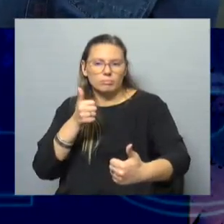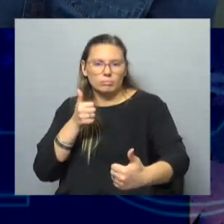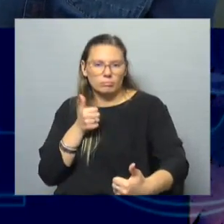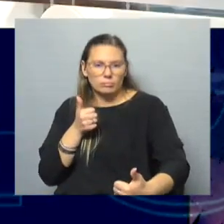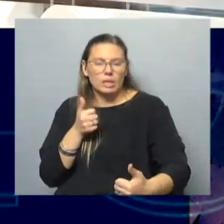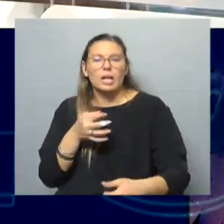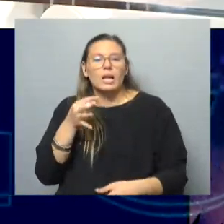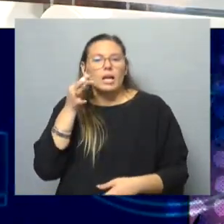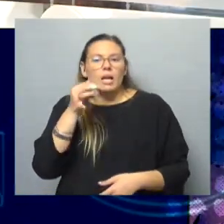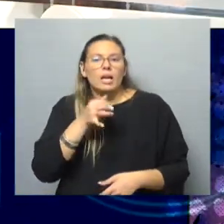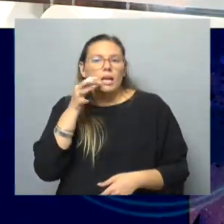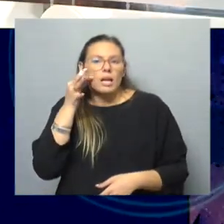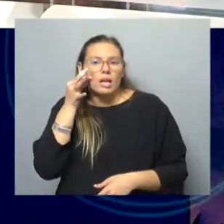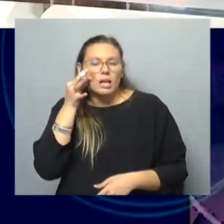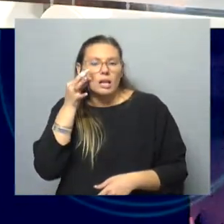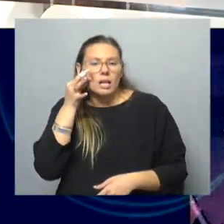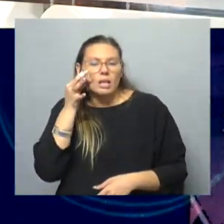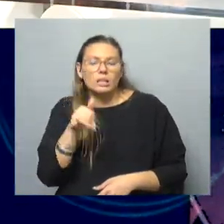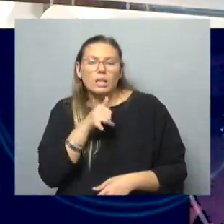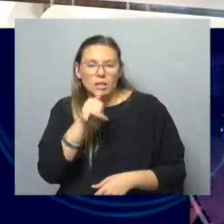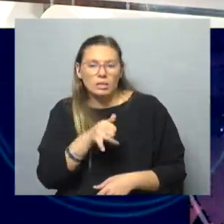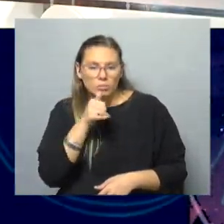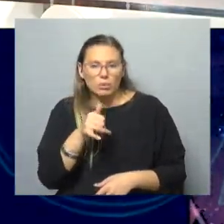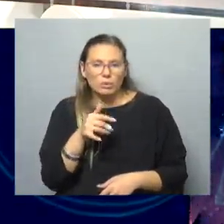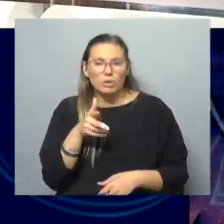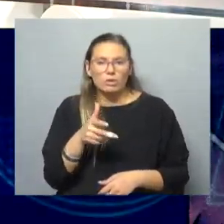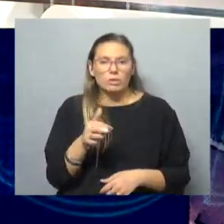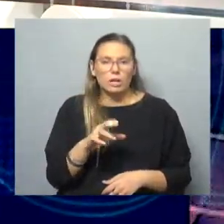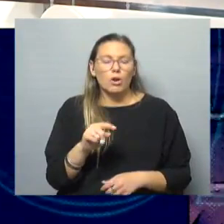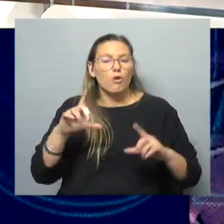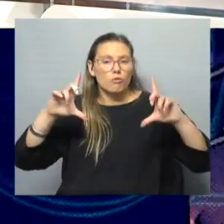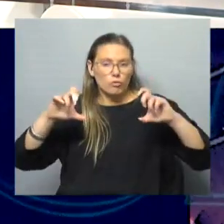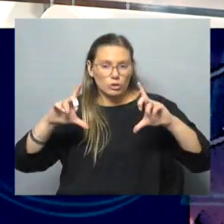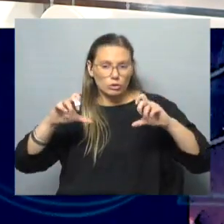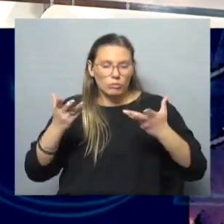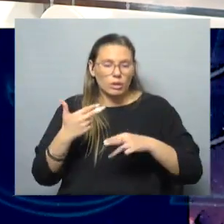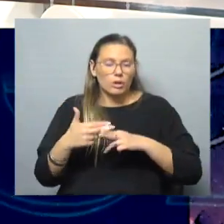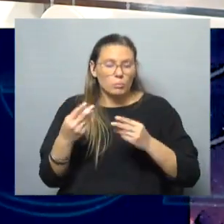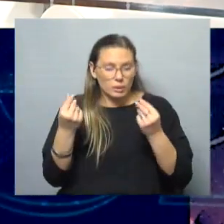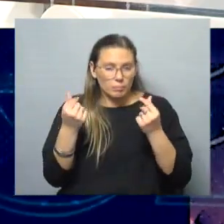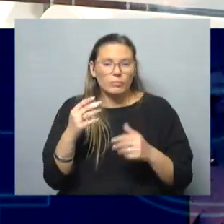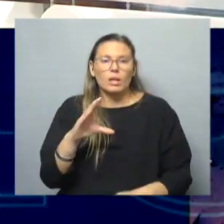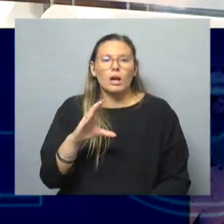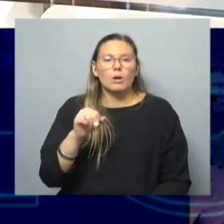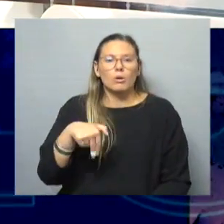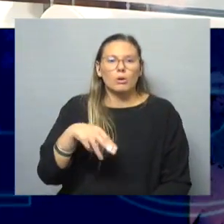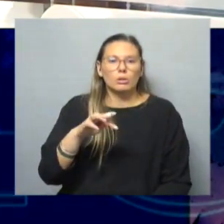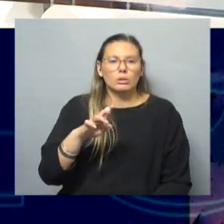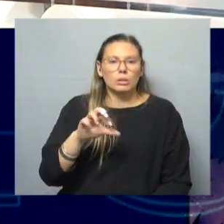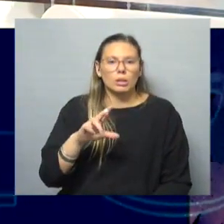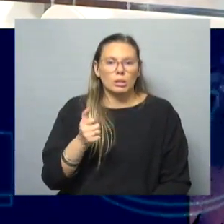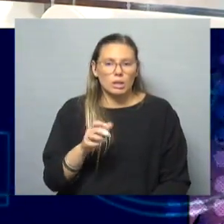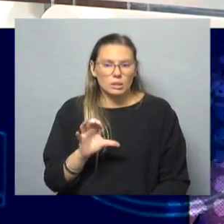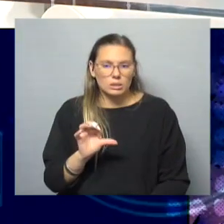el testimonio de José Pedro Charlo que, bueno, y del fotógrafo, que ahora no me sale Carlos el nombre, Contreras. De Carlos Contreras. Que bueno,